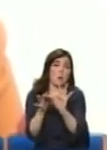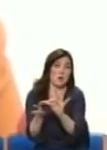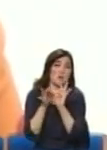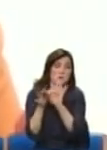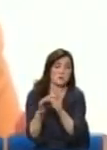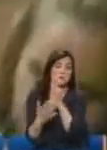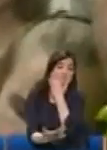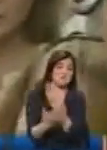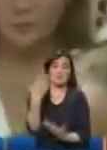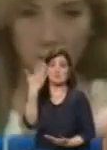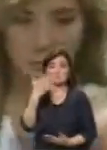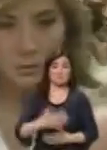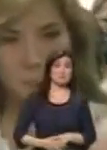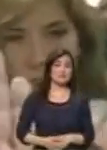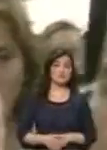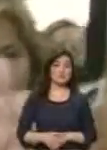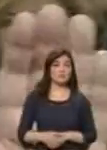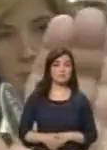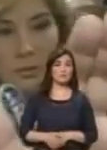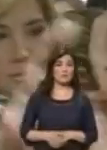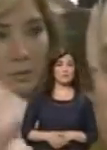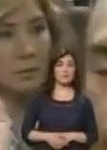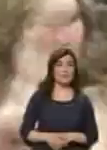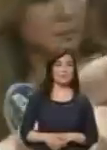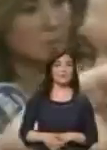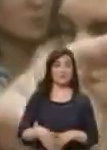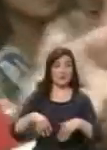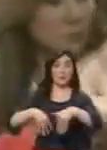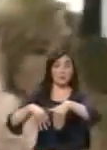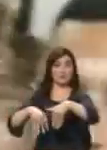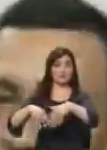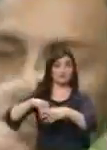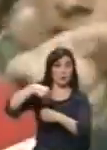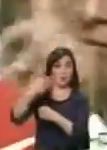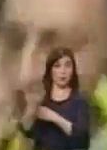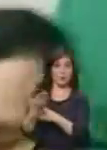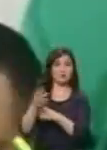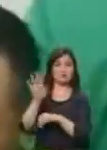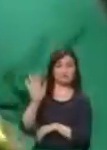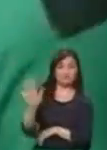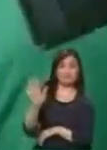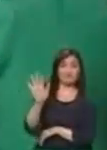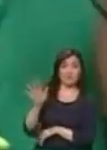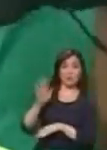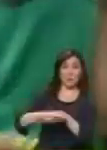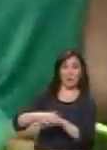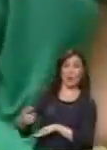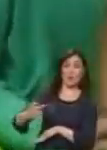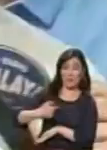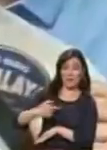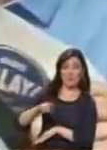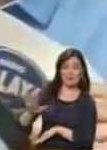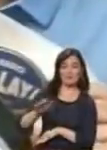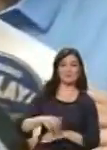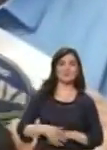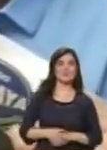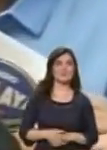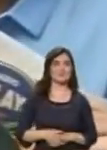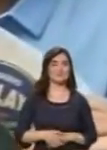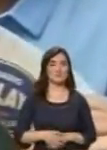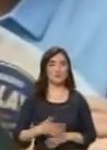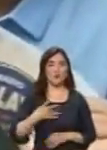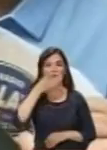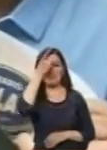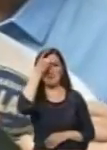las facilidades. Y a su salida fue que advirtió a quienes supuestamente lo quisieron involucrar. No debo